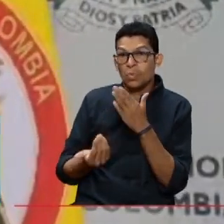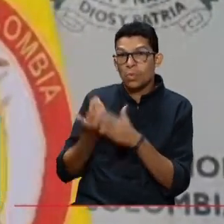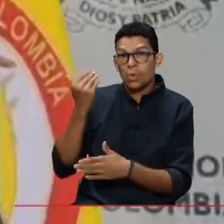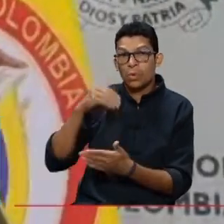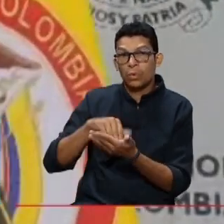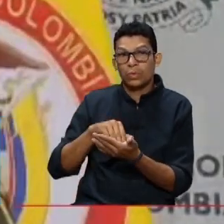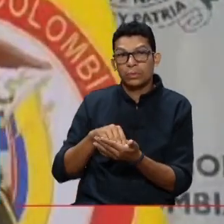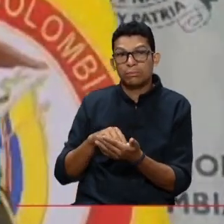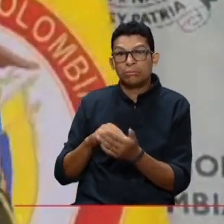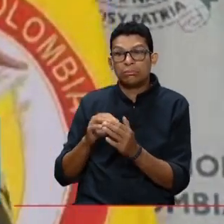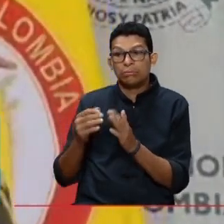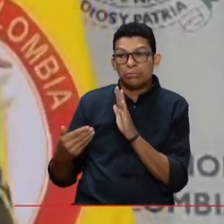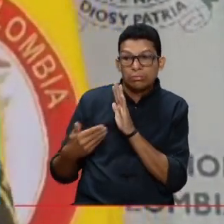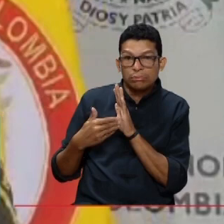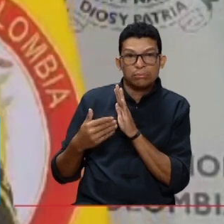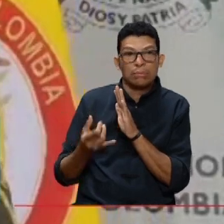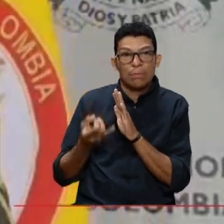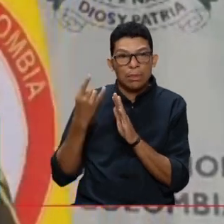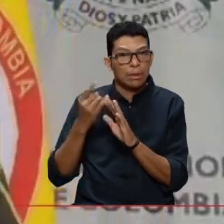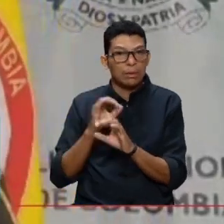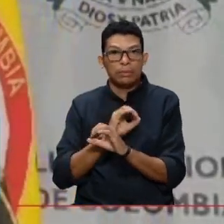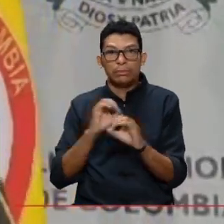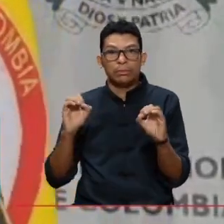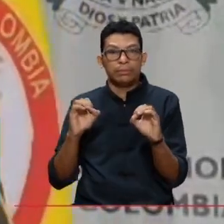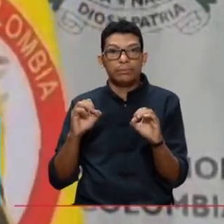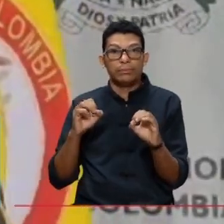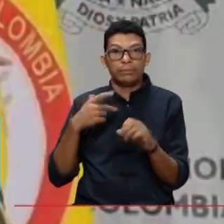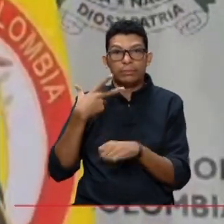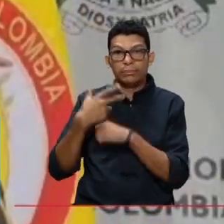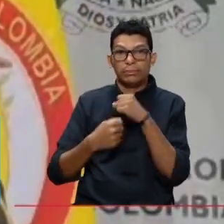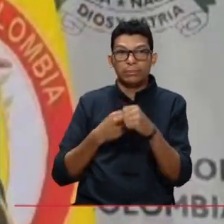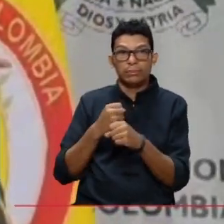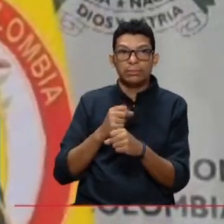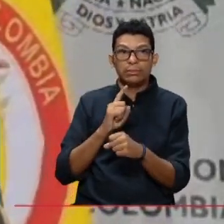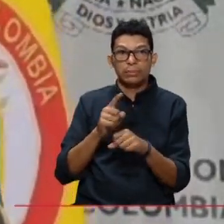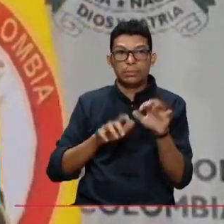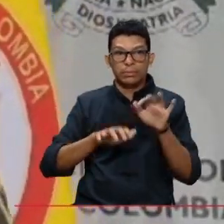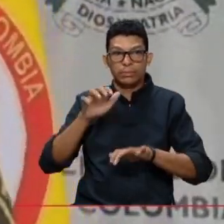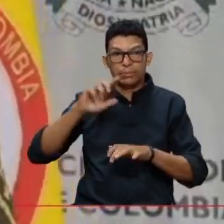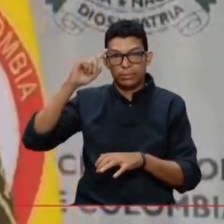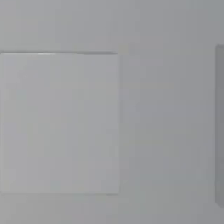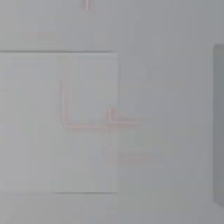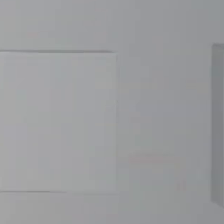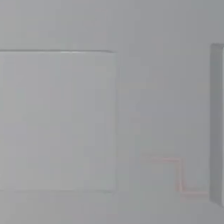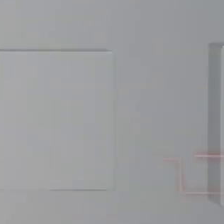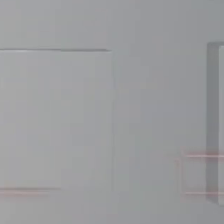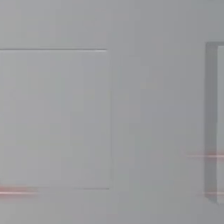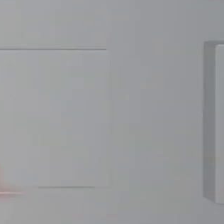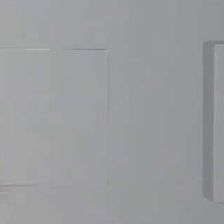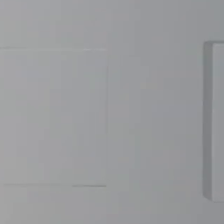colocado denuncias o amenazas en estos dos últimos años. Él fue secretario de gobierno del Charco.